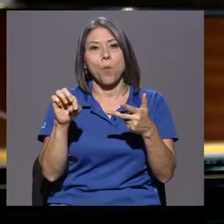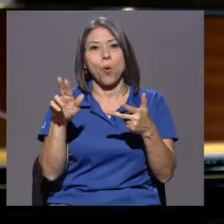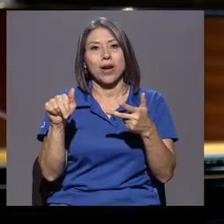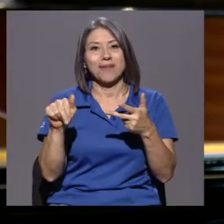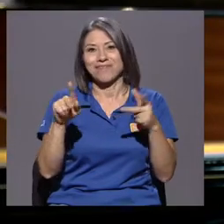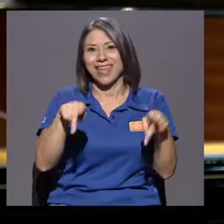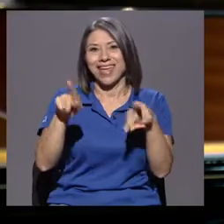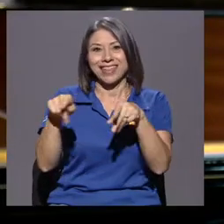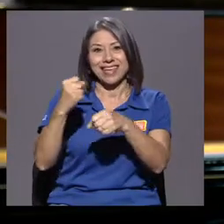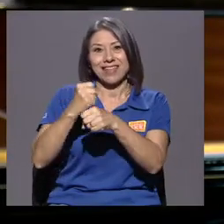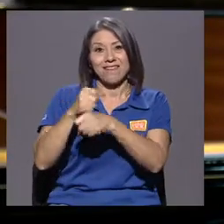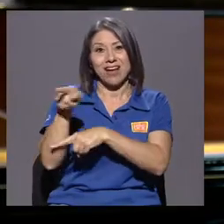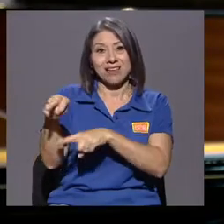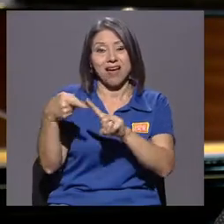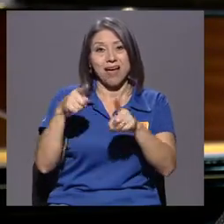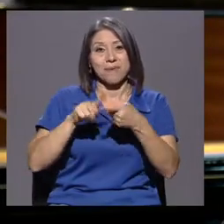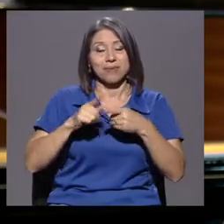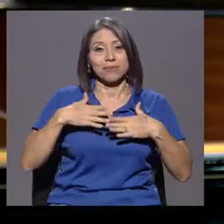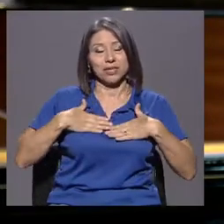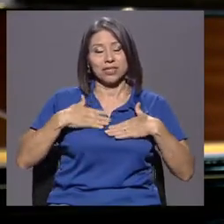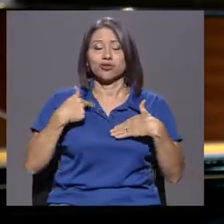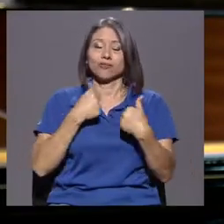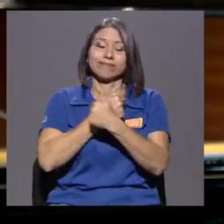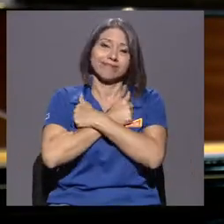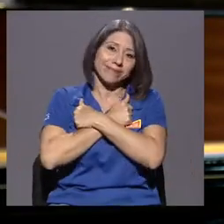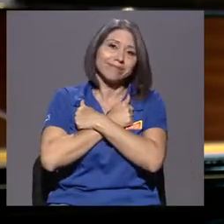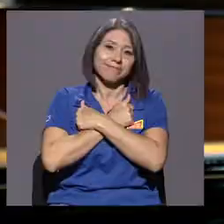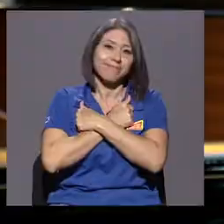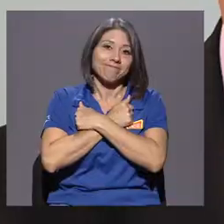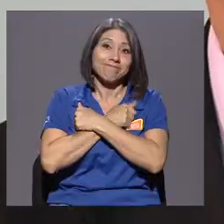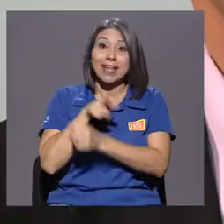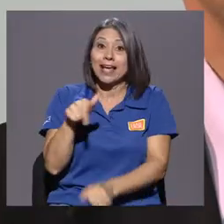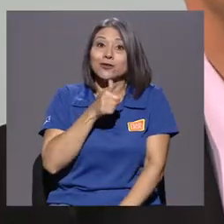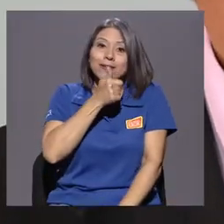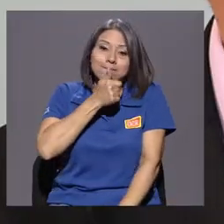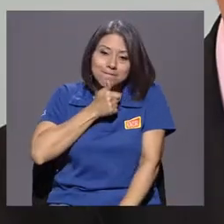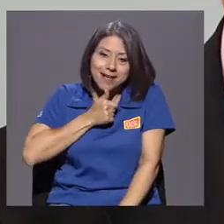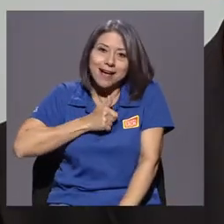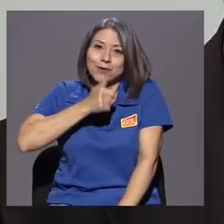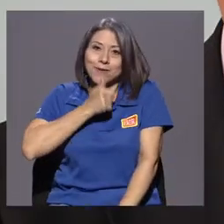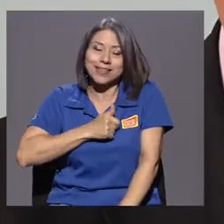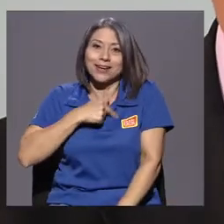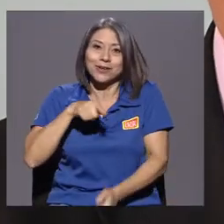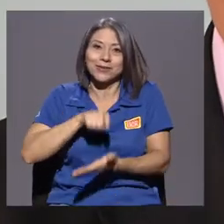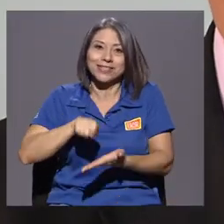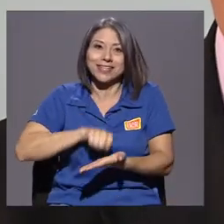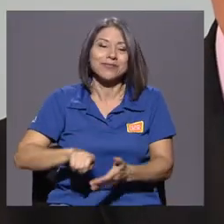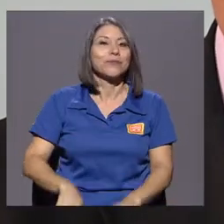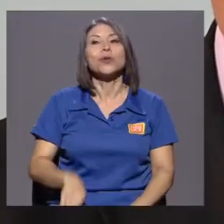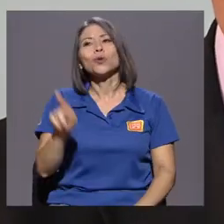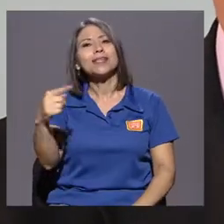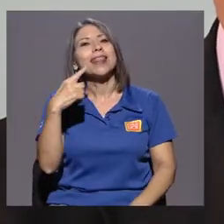mucho mucho cariño de que se aguanten mis columnas mencionados teatres colegas